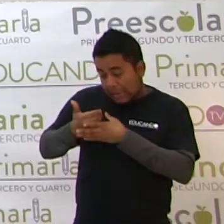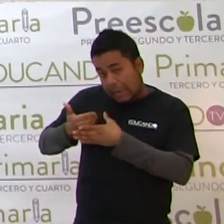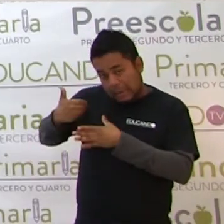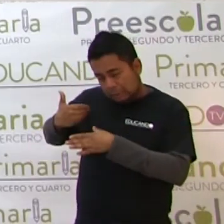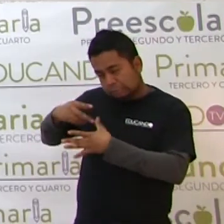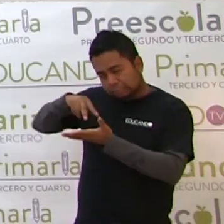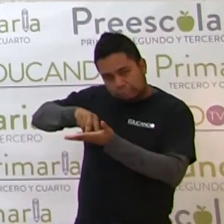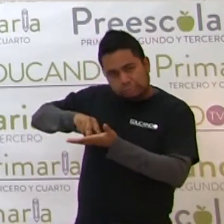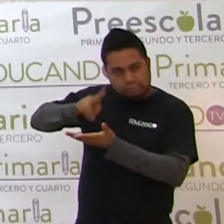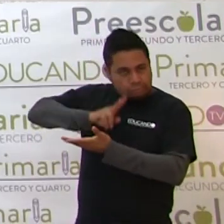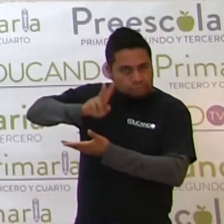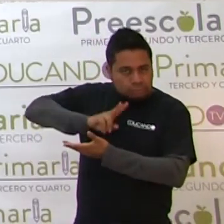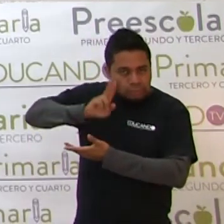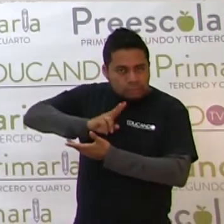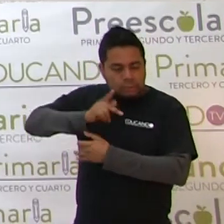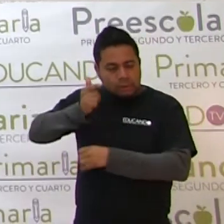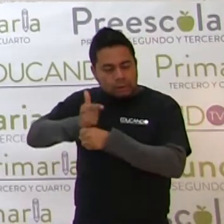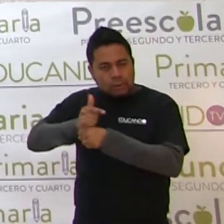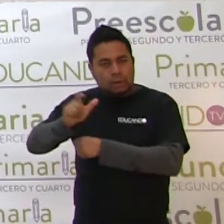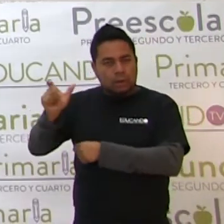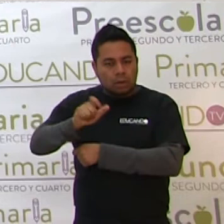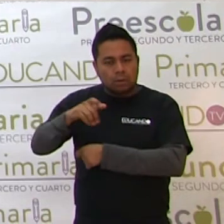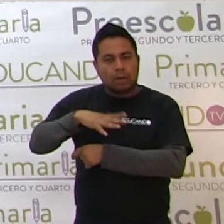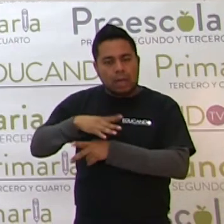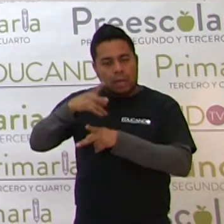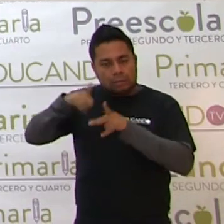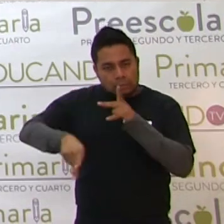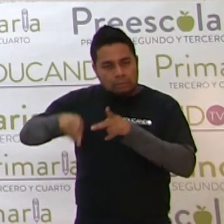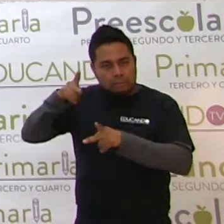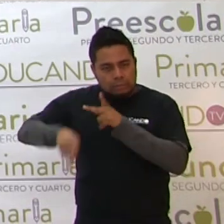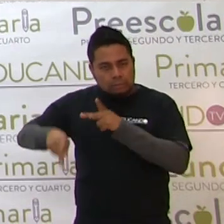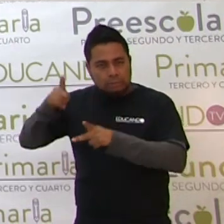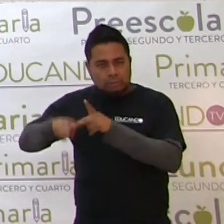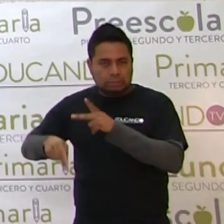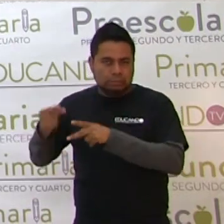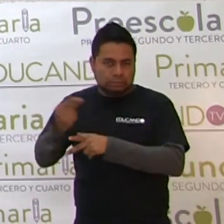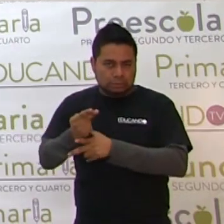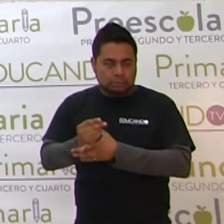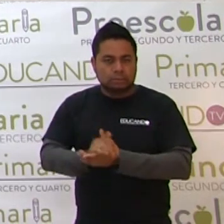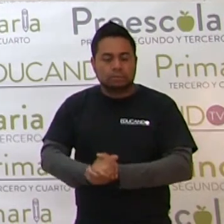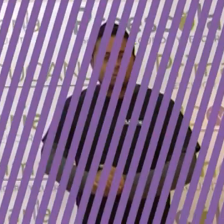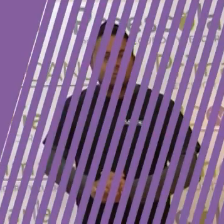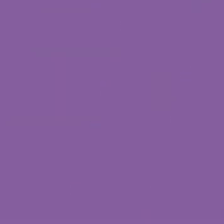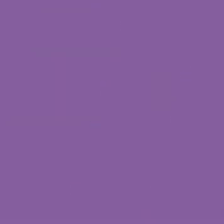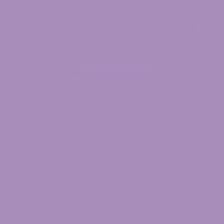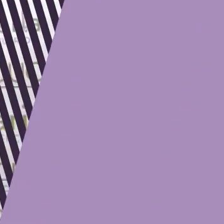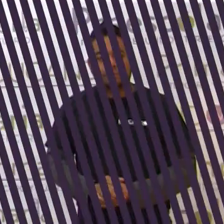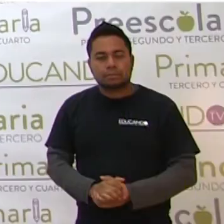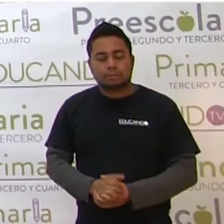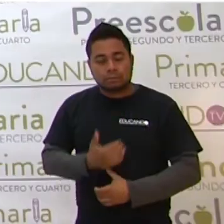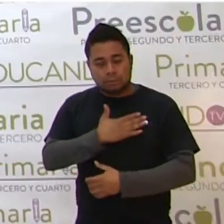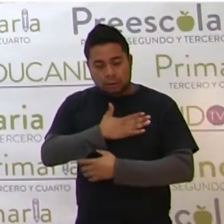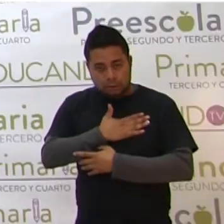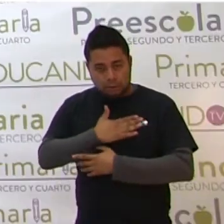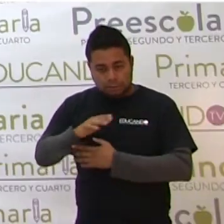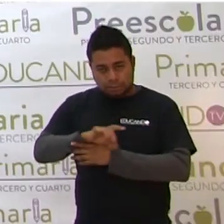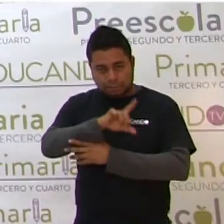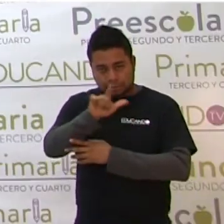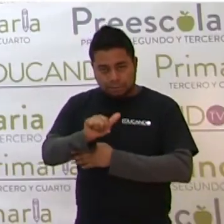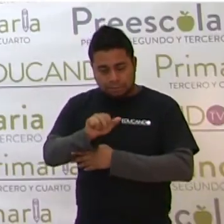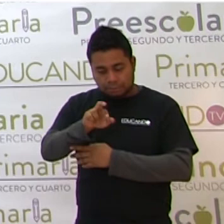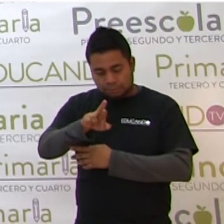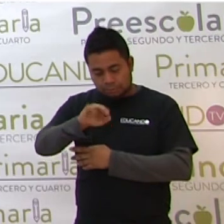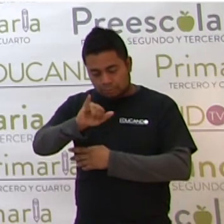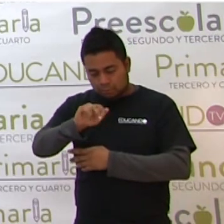tú puedas ir viendo en qué momento puedas ir haciendo pausas. Bueno, de ahí vamos al ritmo.